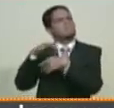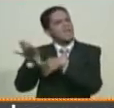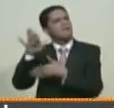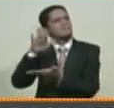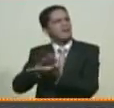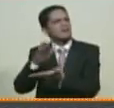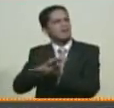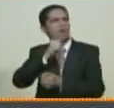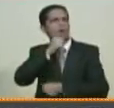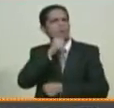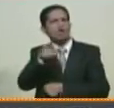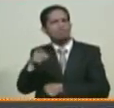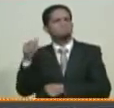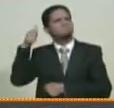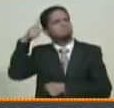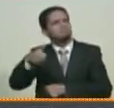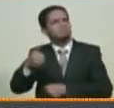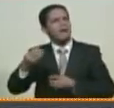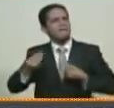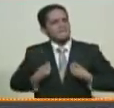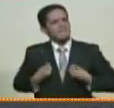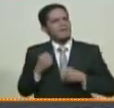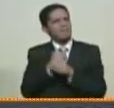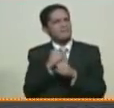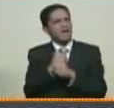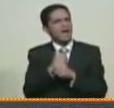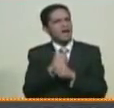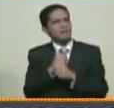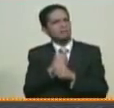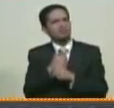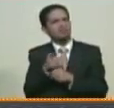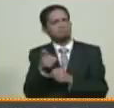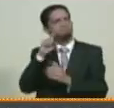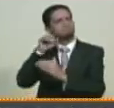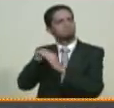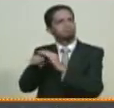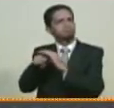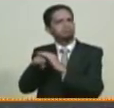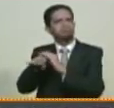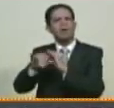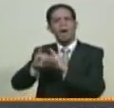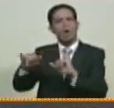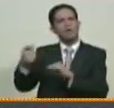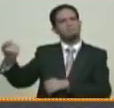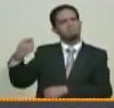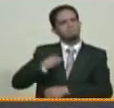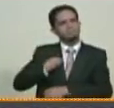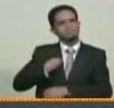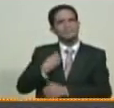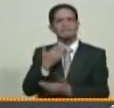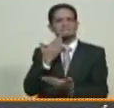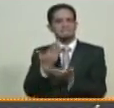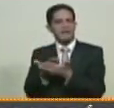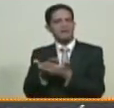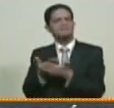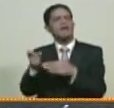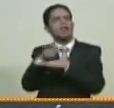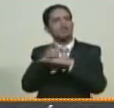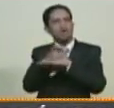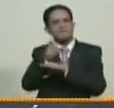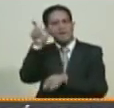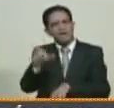que trabajaron toda su vida para lograr obtener sus pensión gracias al gobierno del presidente nicolás